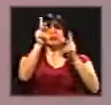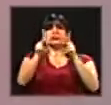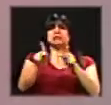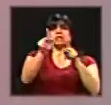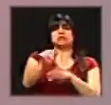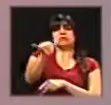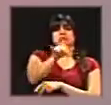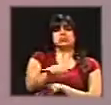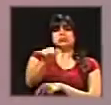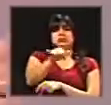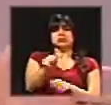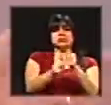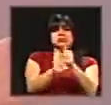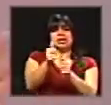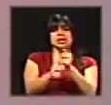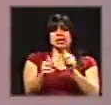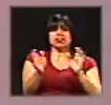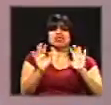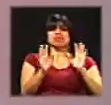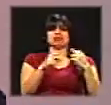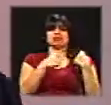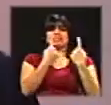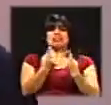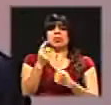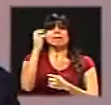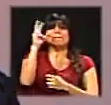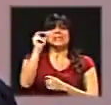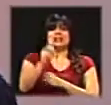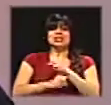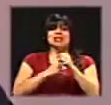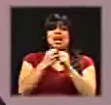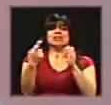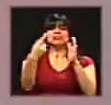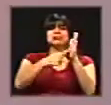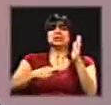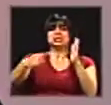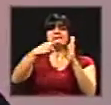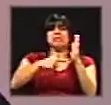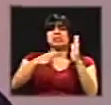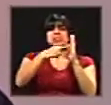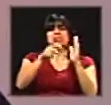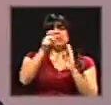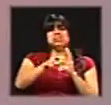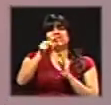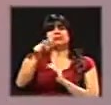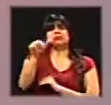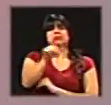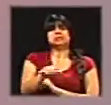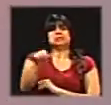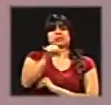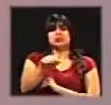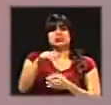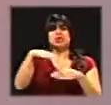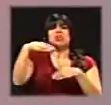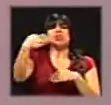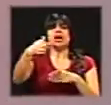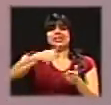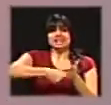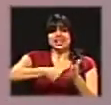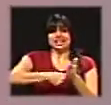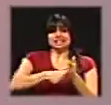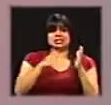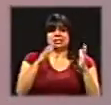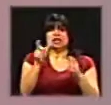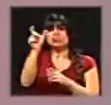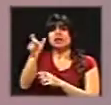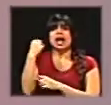o no siempre los mismos candidatos. Y si vemos en los últimos 20 años, tenemos repetición de muchas de las personalidades siempre durante los procesos electorales. Es una